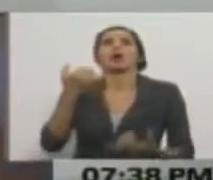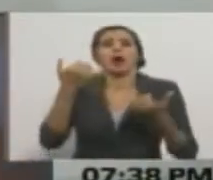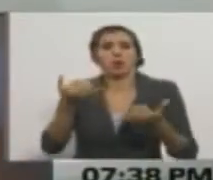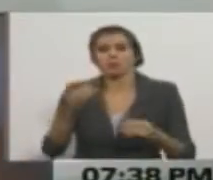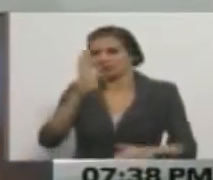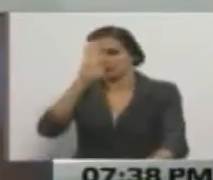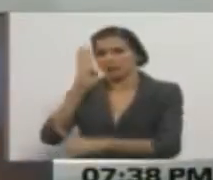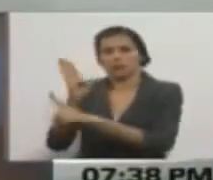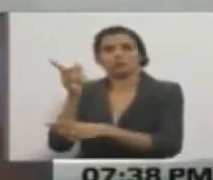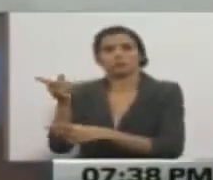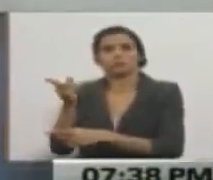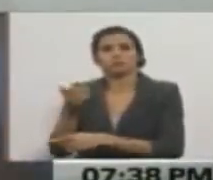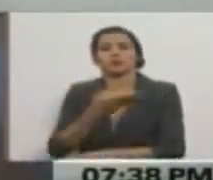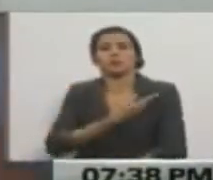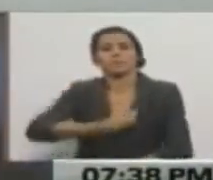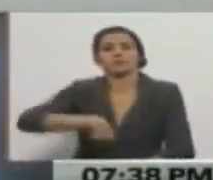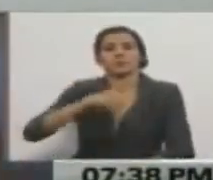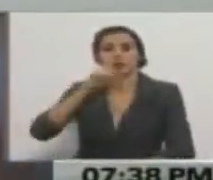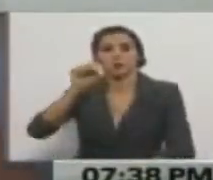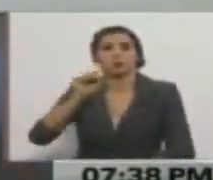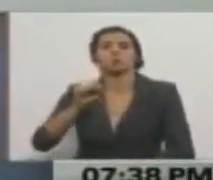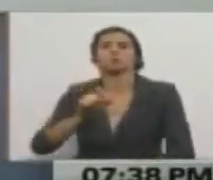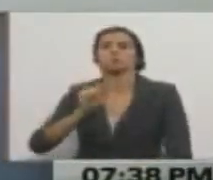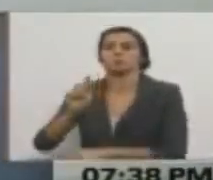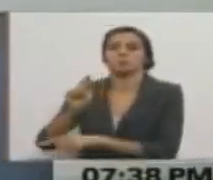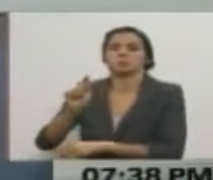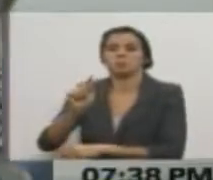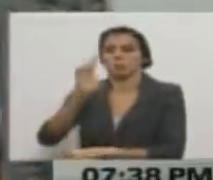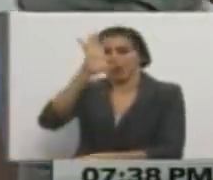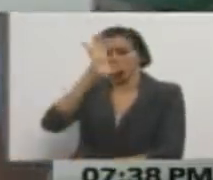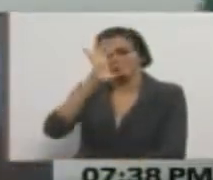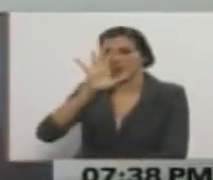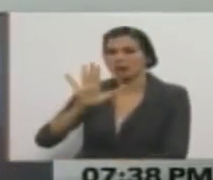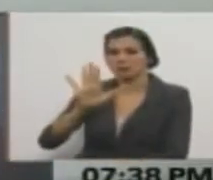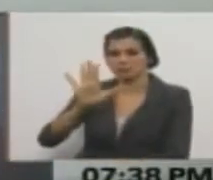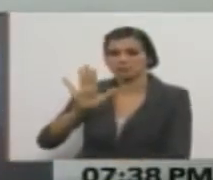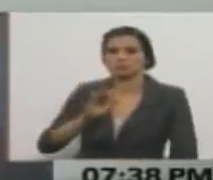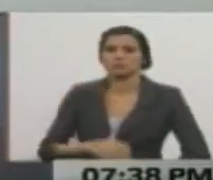directamente al presidente de la República. Escuchen esto.